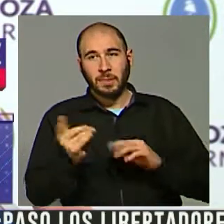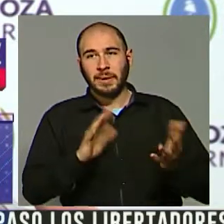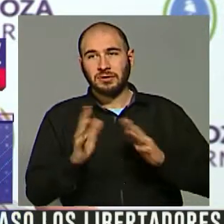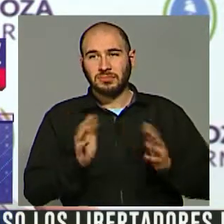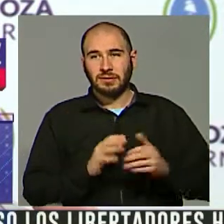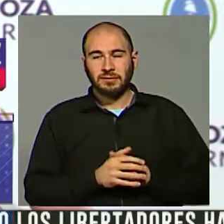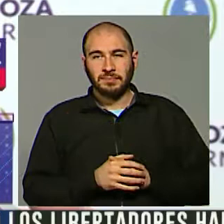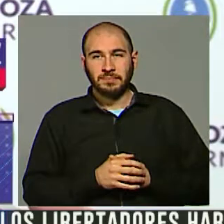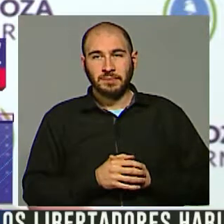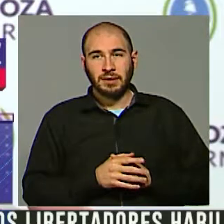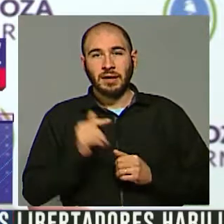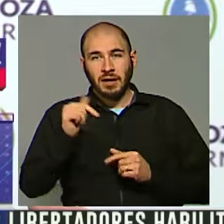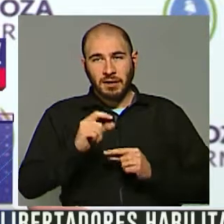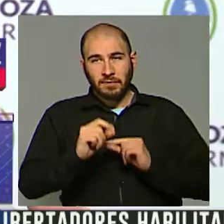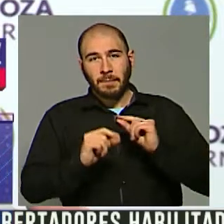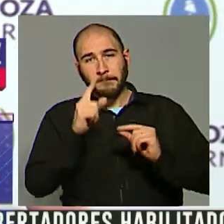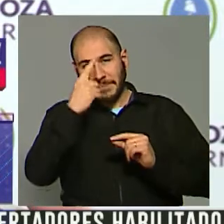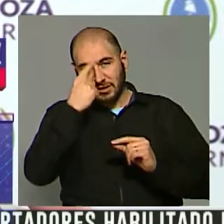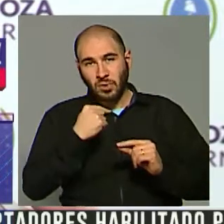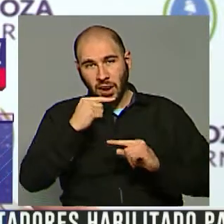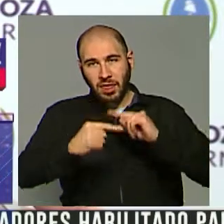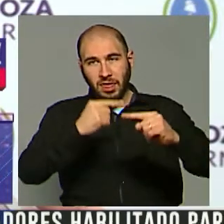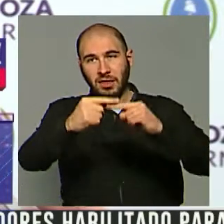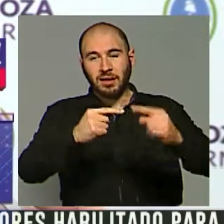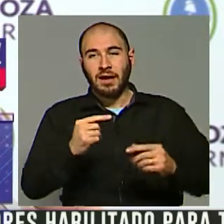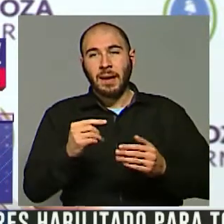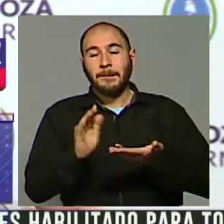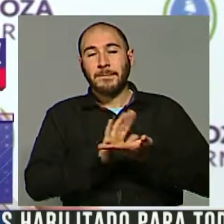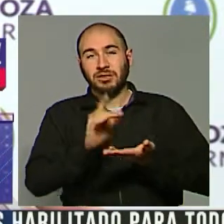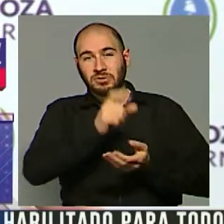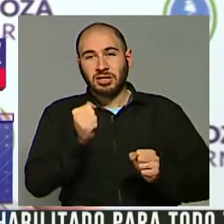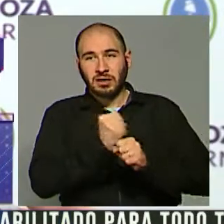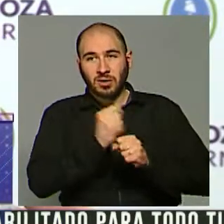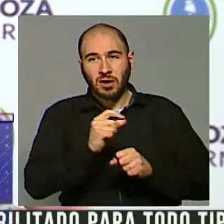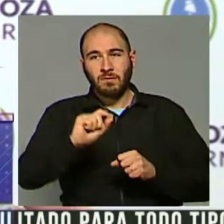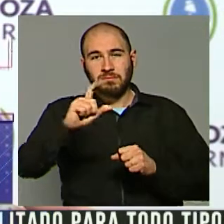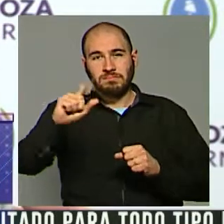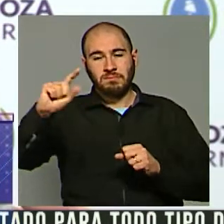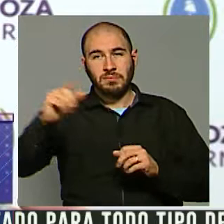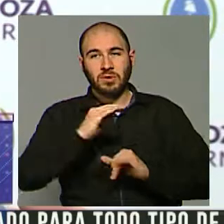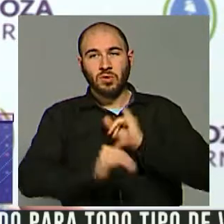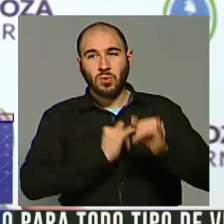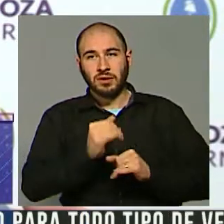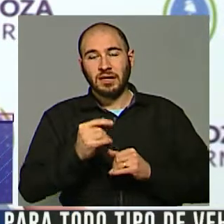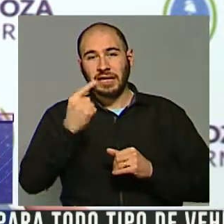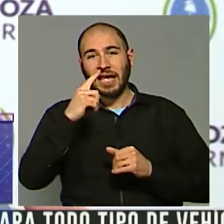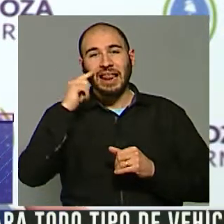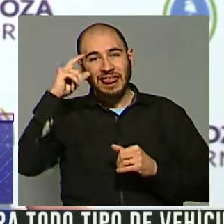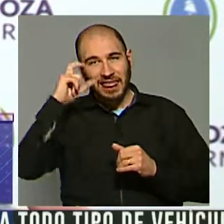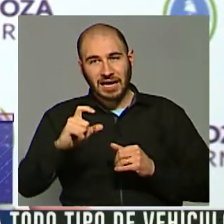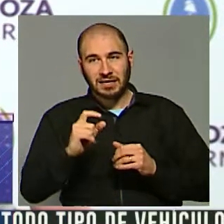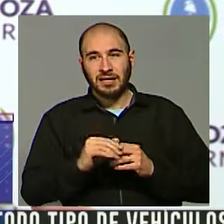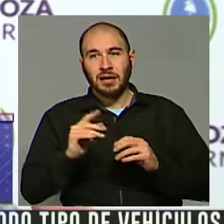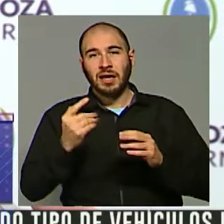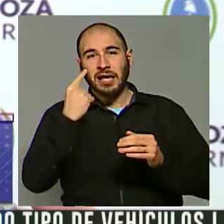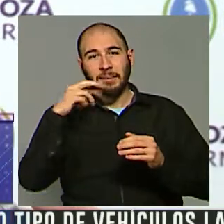aproximadamente, y así va a suceder mes a mes. Los básicos de estos trabajadores van a tener el incremento que informe el INDEC en torno